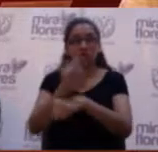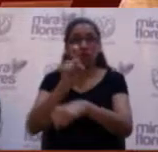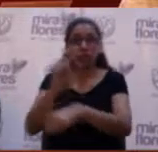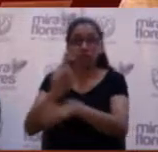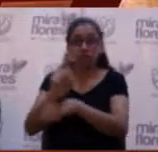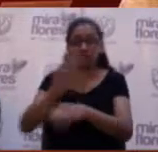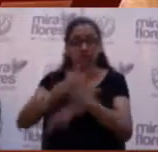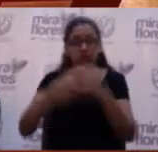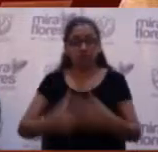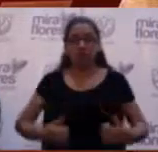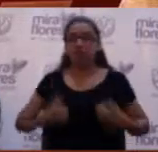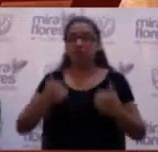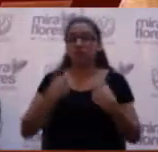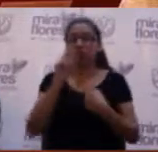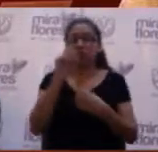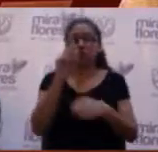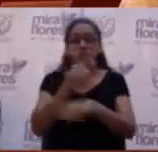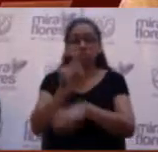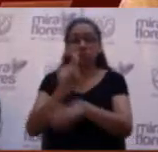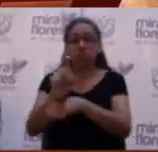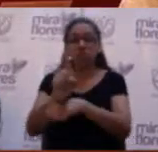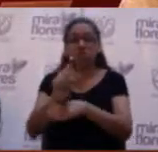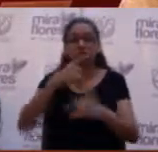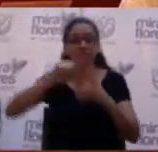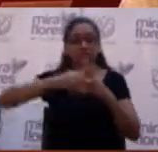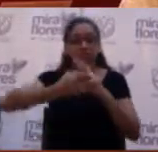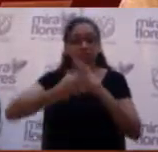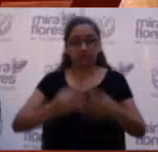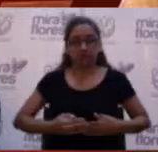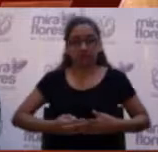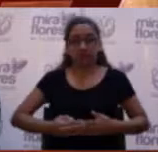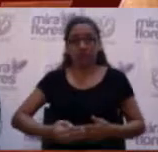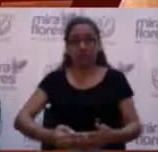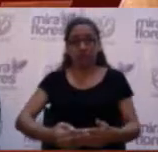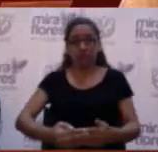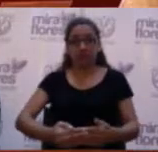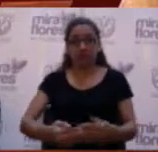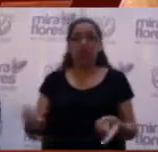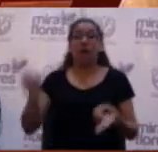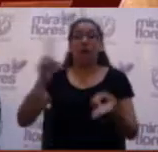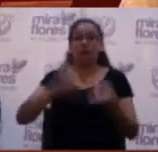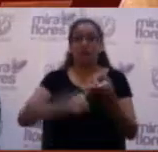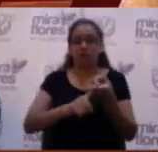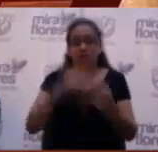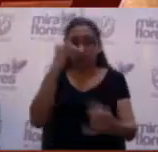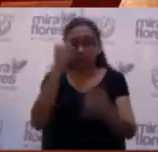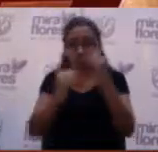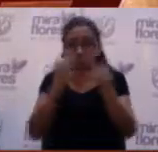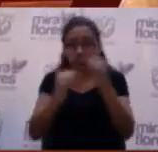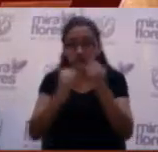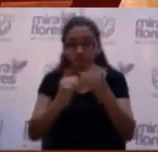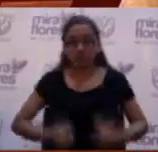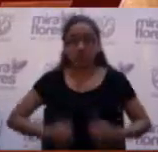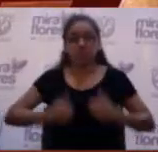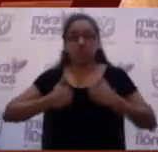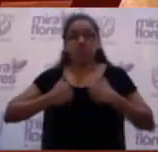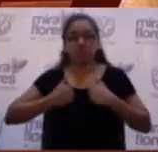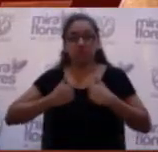una educación que viene desde el vientre materno hasta el último día de existencia de las